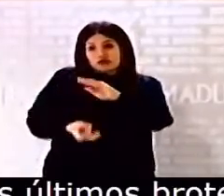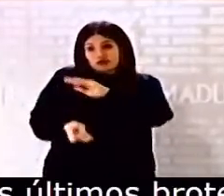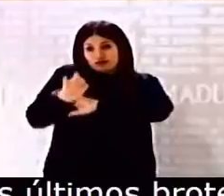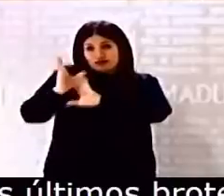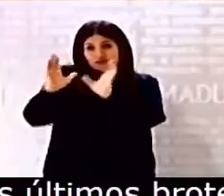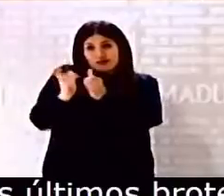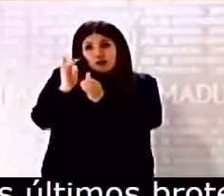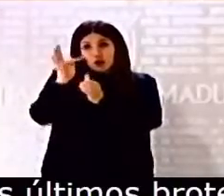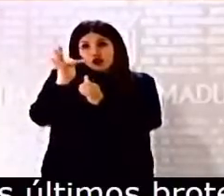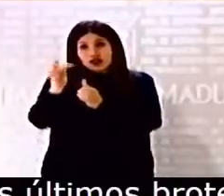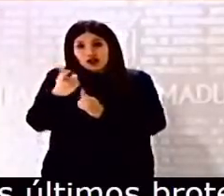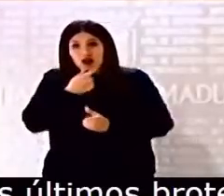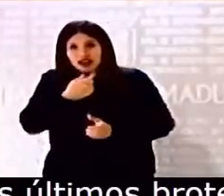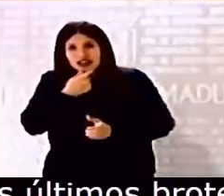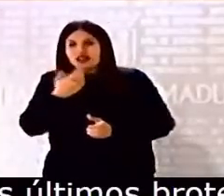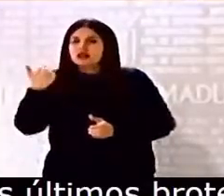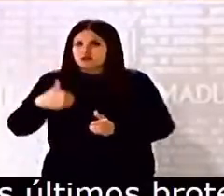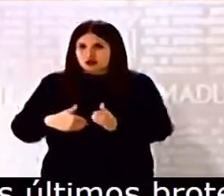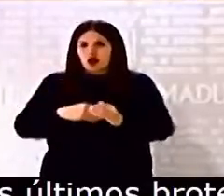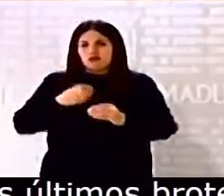bajo estas premisas que les acabo de decir.